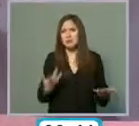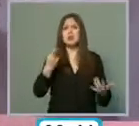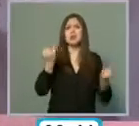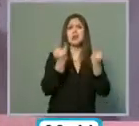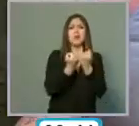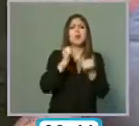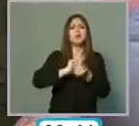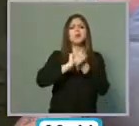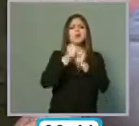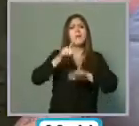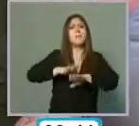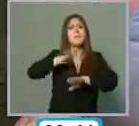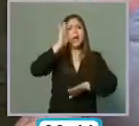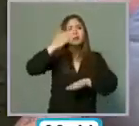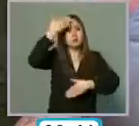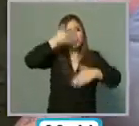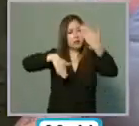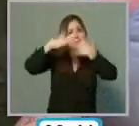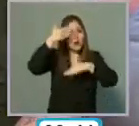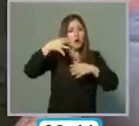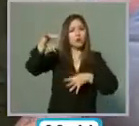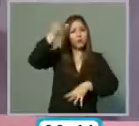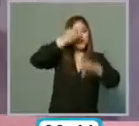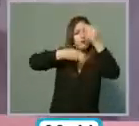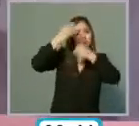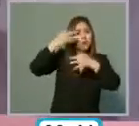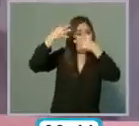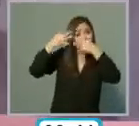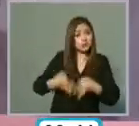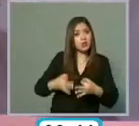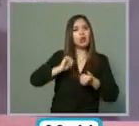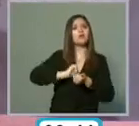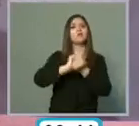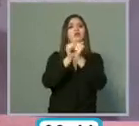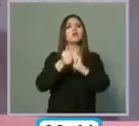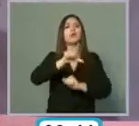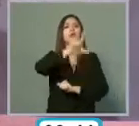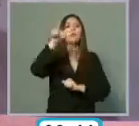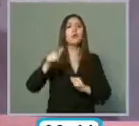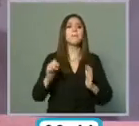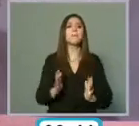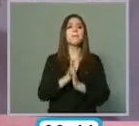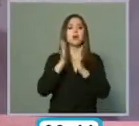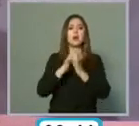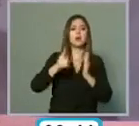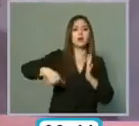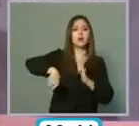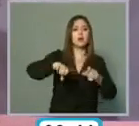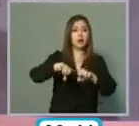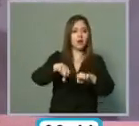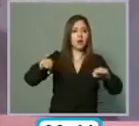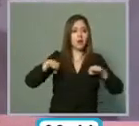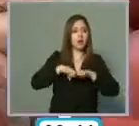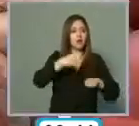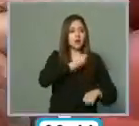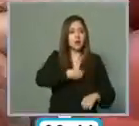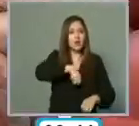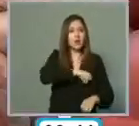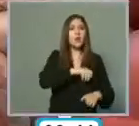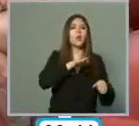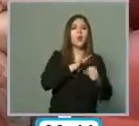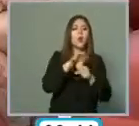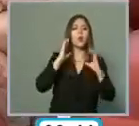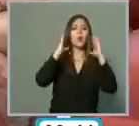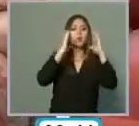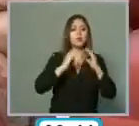con más conocimiento porque que lo traen y participan mucho ya con el equipo de salud en las decisiones y cuidado de los